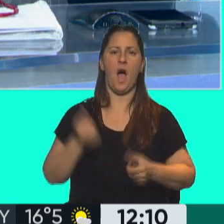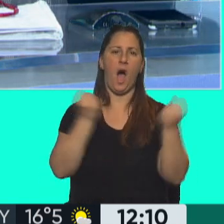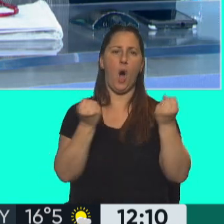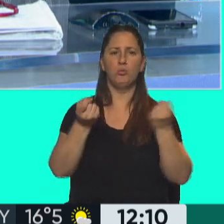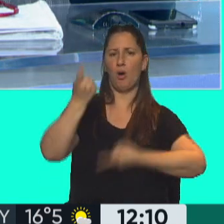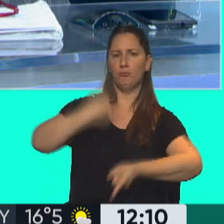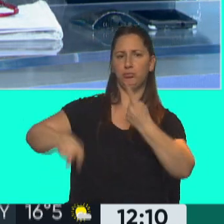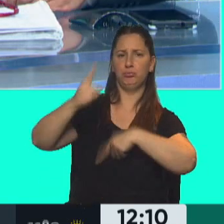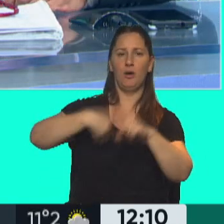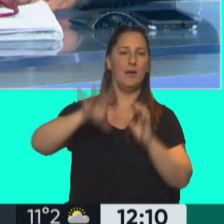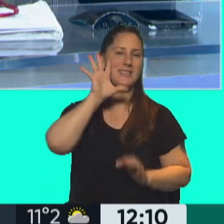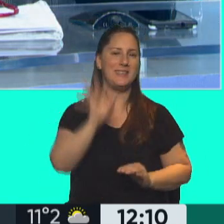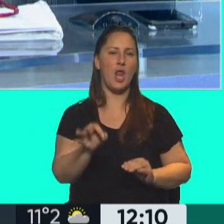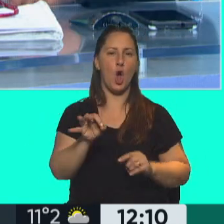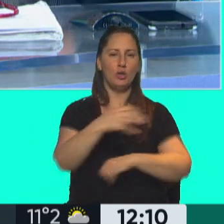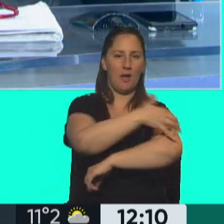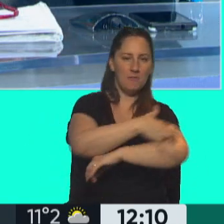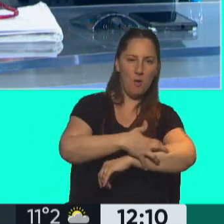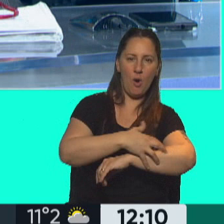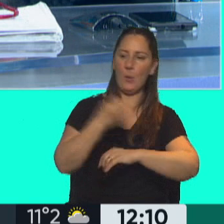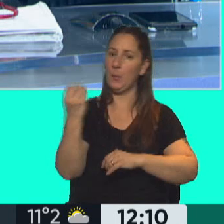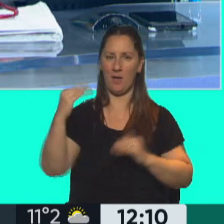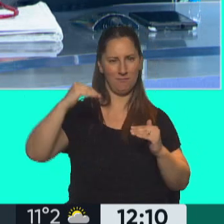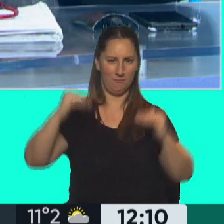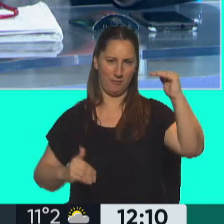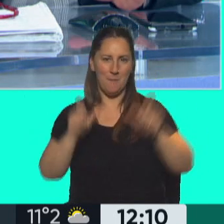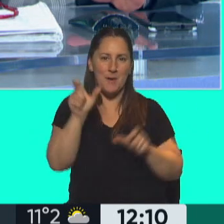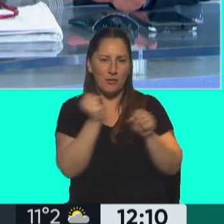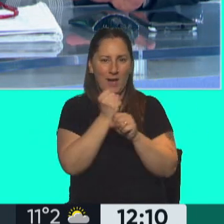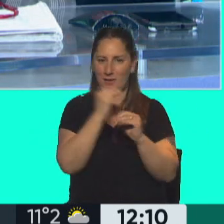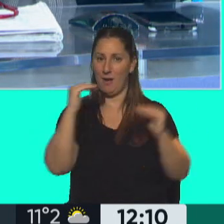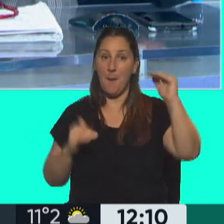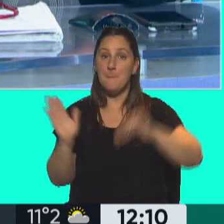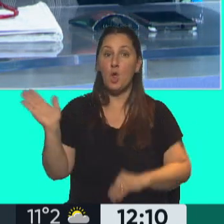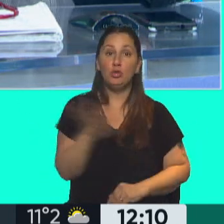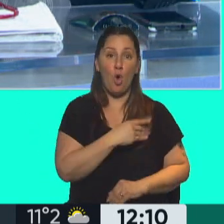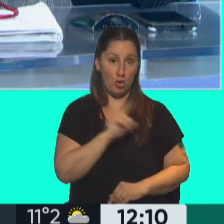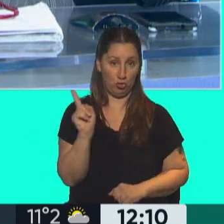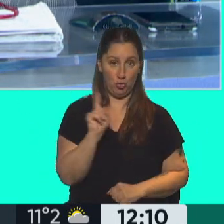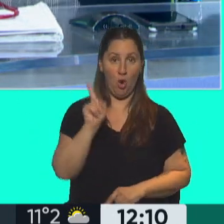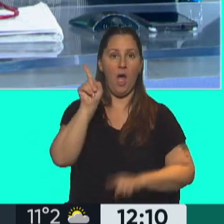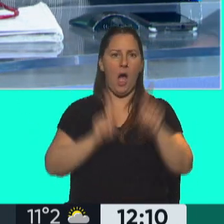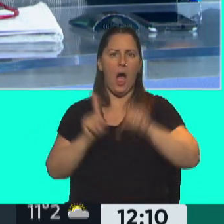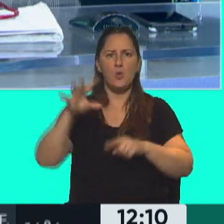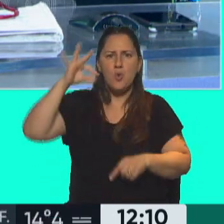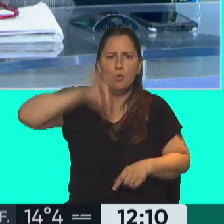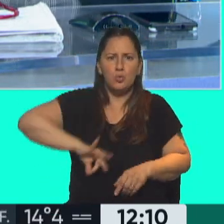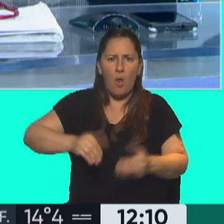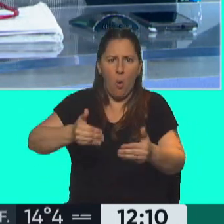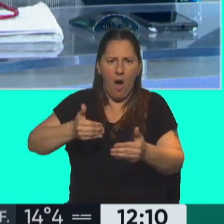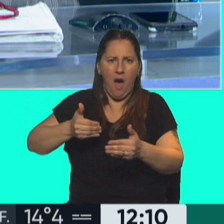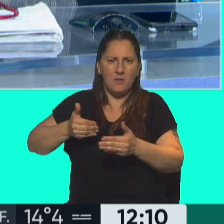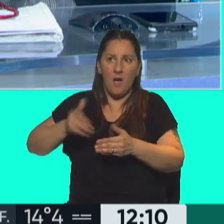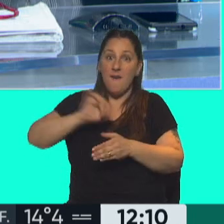autos. Sí, hay una desigualdad también. Claro, ¿no? hay un sector de trabajadores que están en esa condición, pero no todos. Algunos se están quedando muy retrasados y el problema es que con la